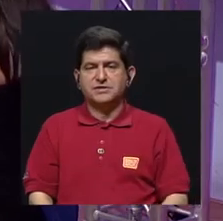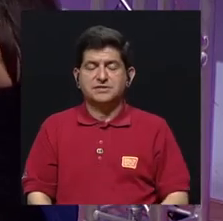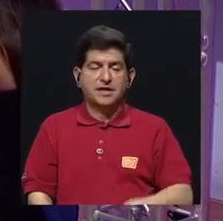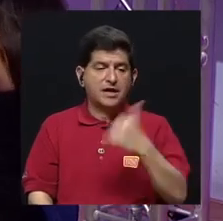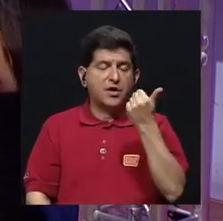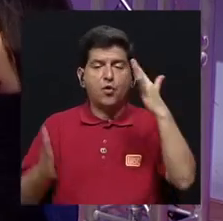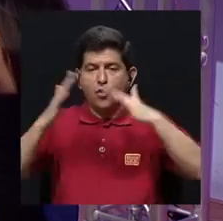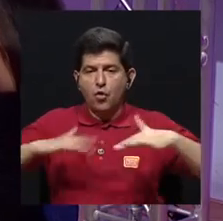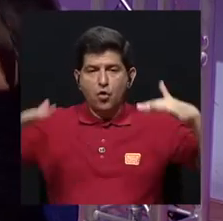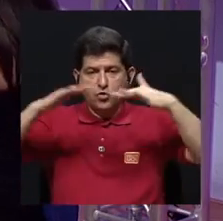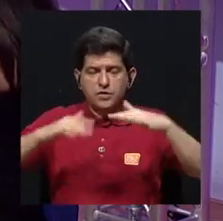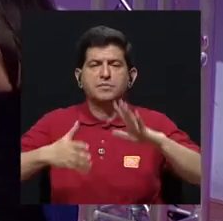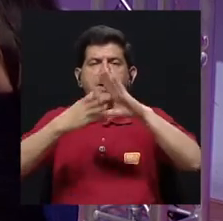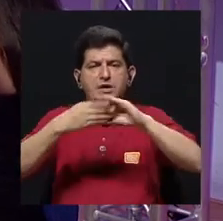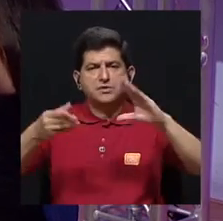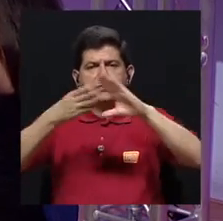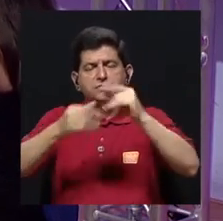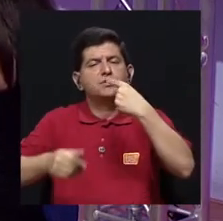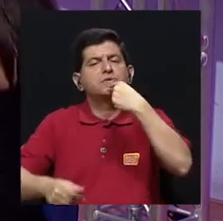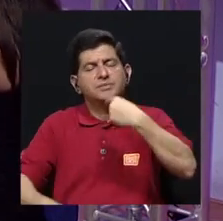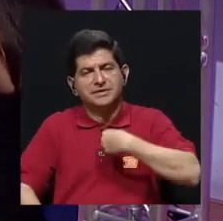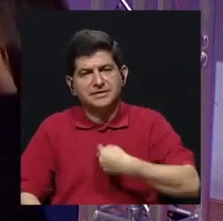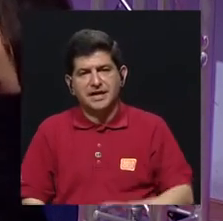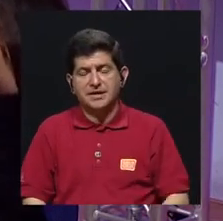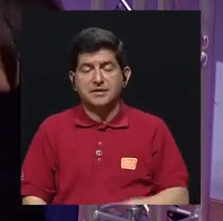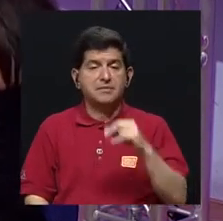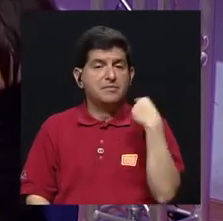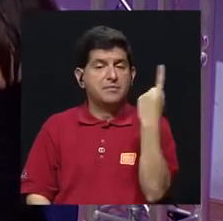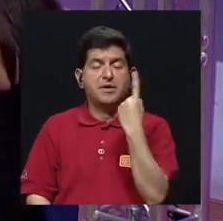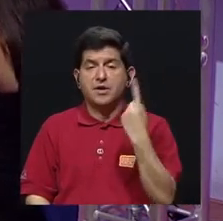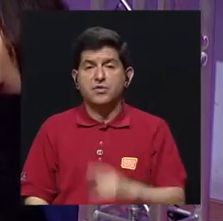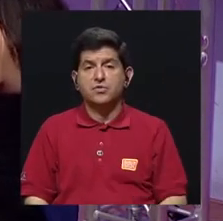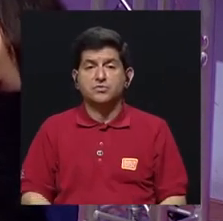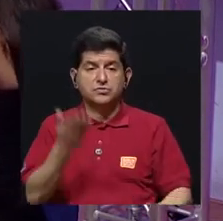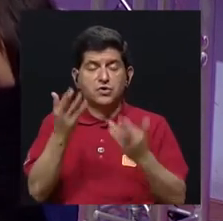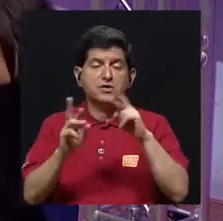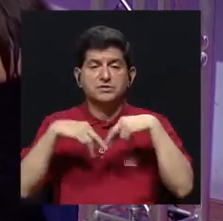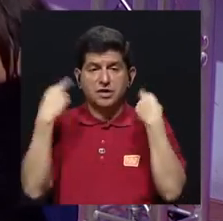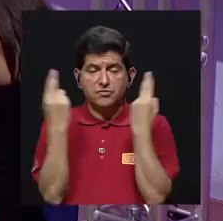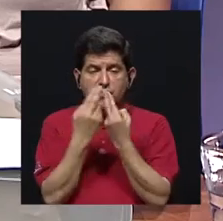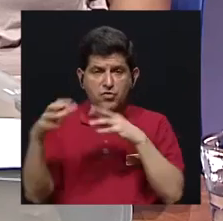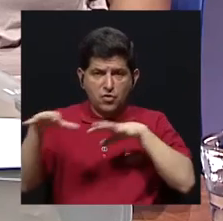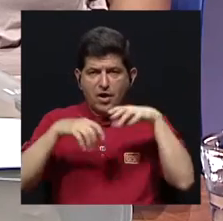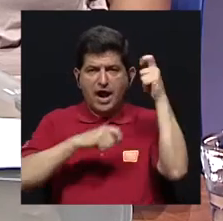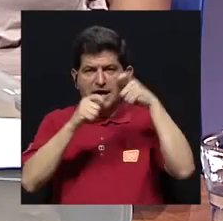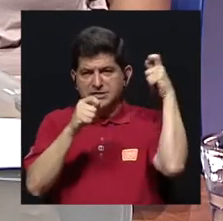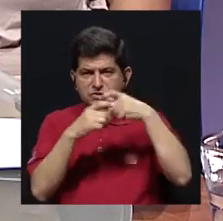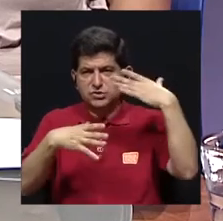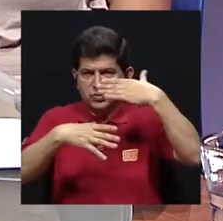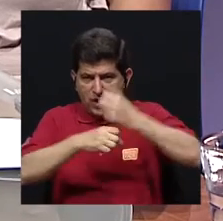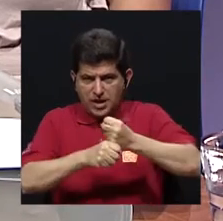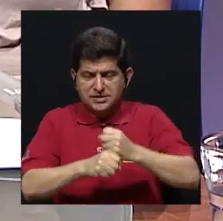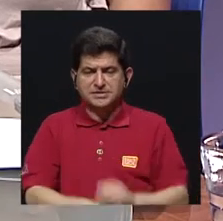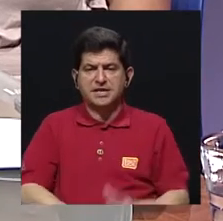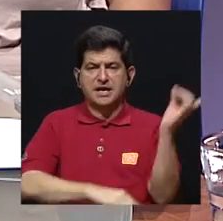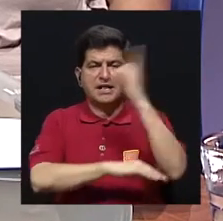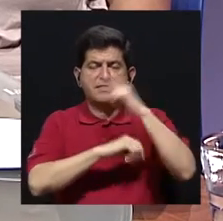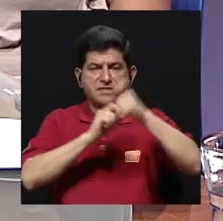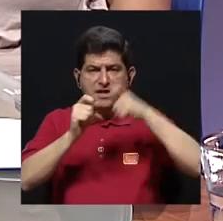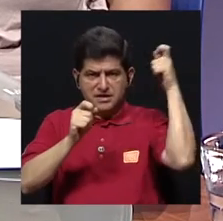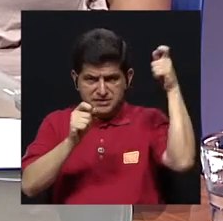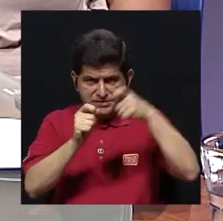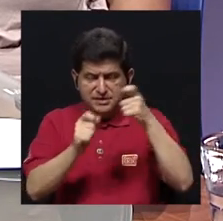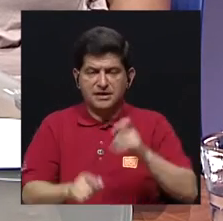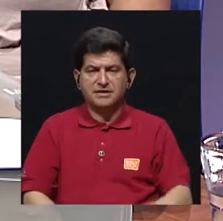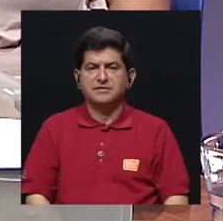fuera a reunirse para realizar una acción determinada, ¿verdad?, para una fecha en específico, sino también crear un espacio donde pudieran reír,